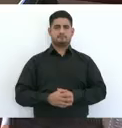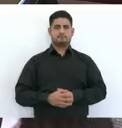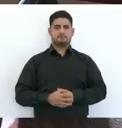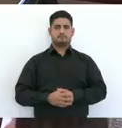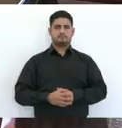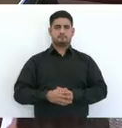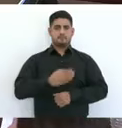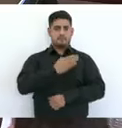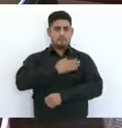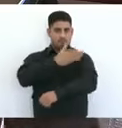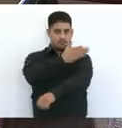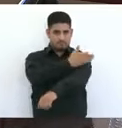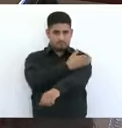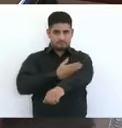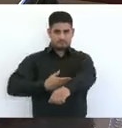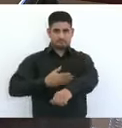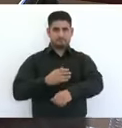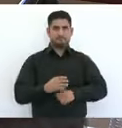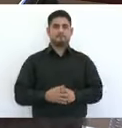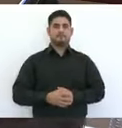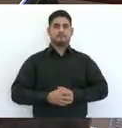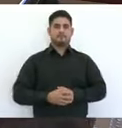Muy buenas tardes.